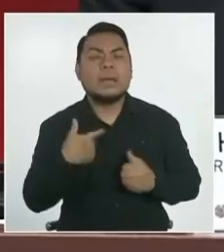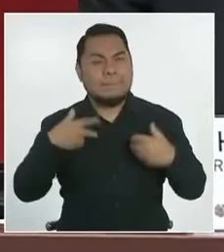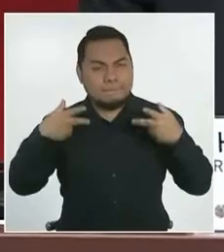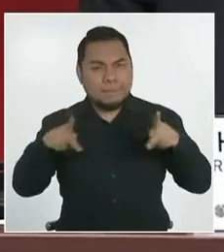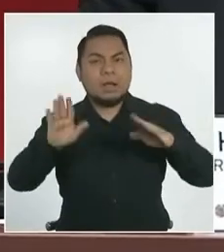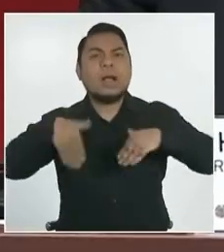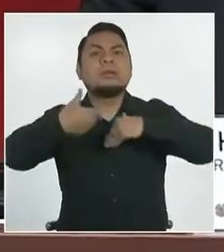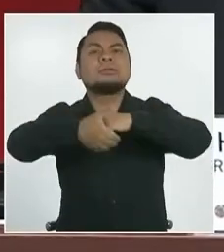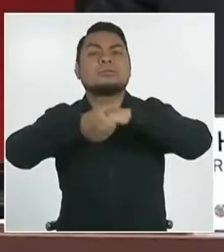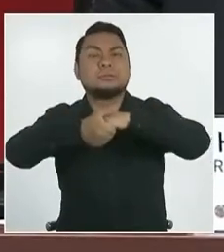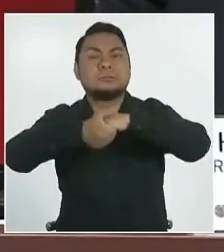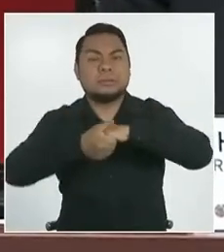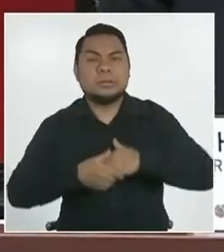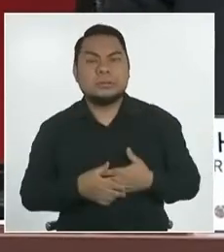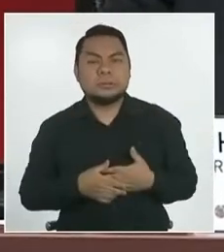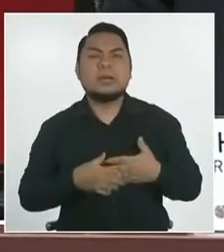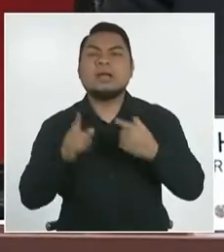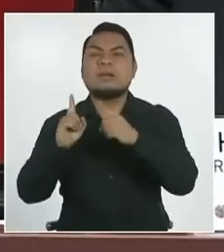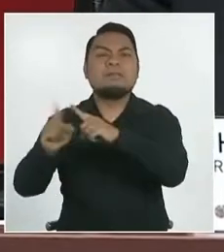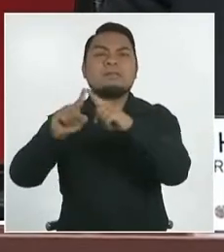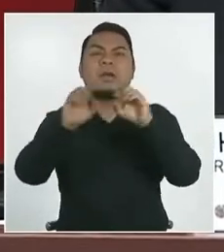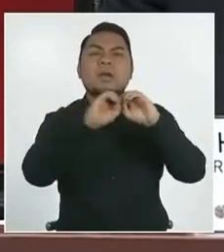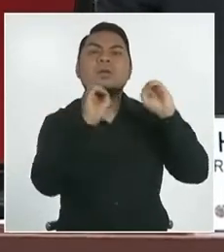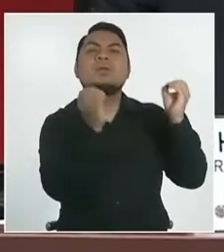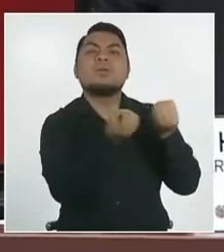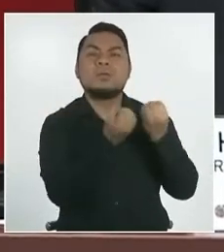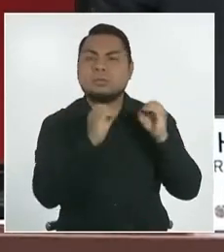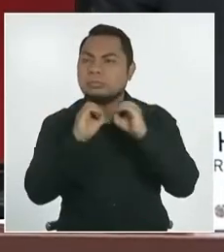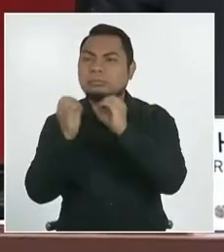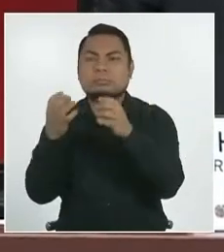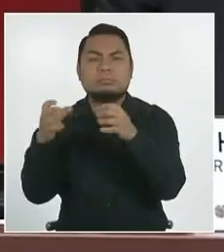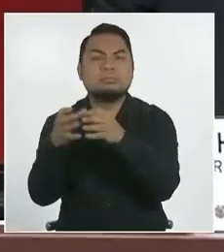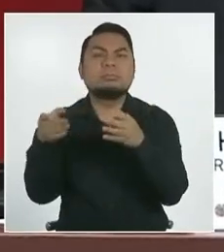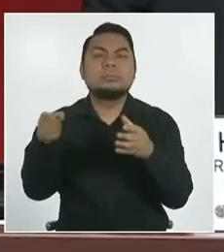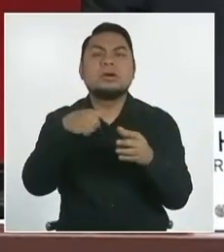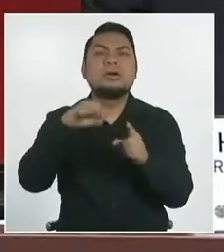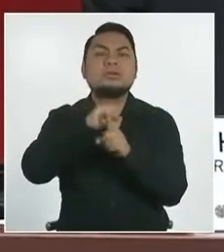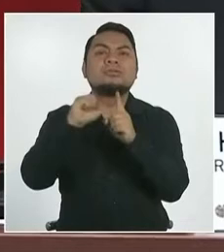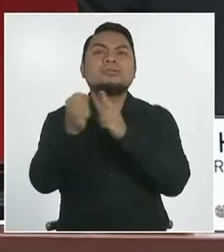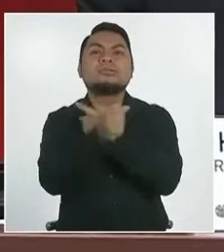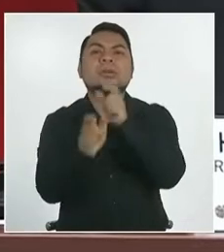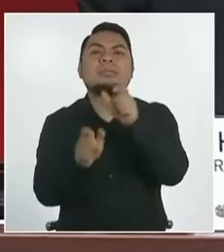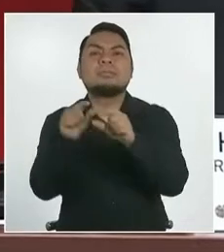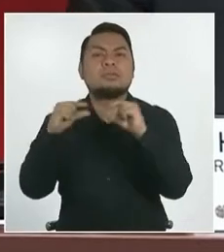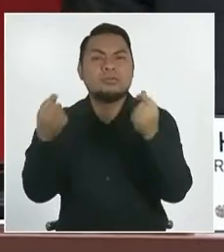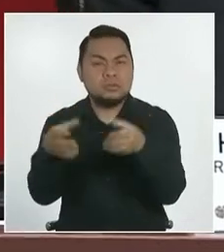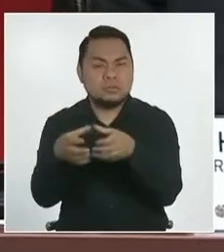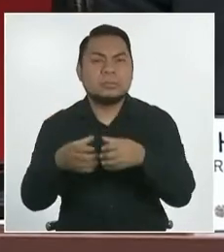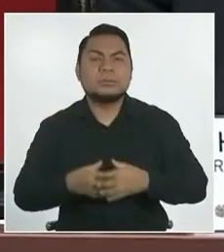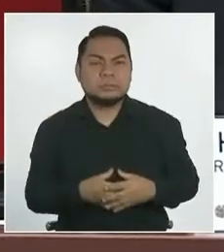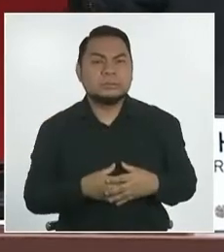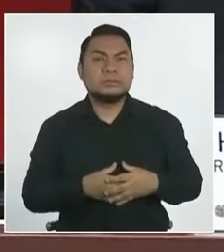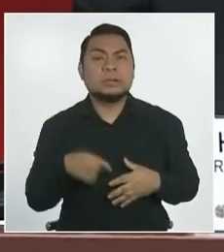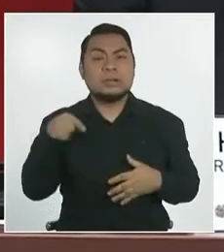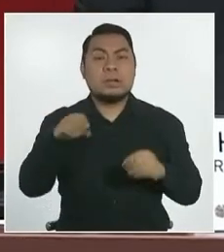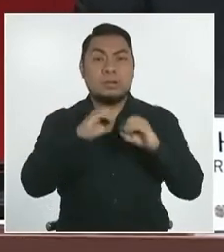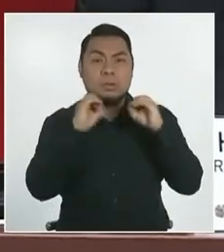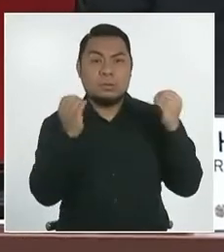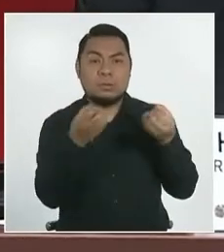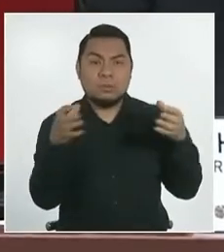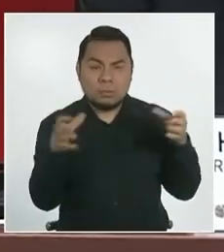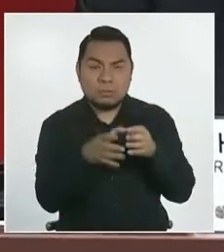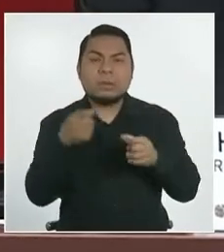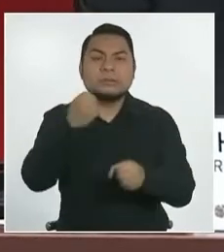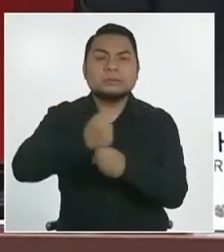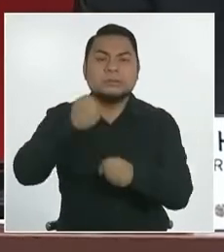permítanme saludarlas a las diferentes organizaciones de la sociedad civil, a estas organizaciones de